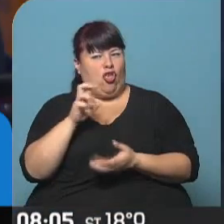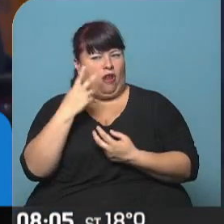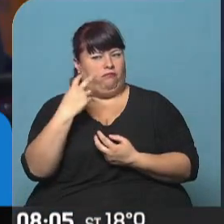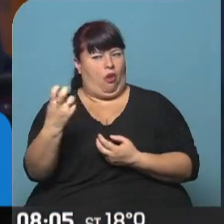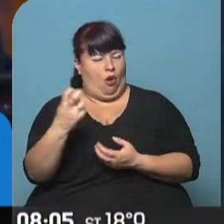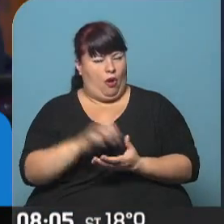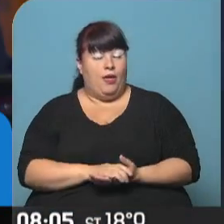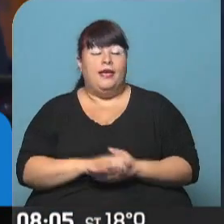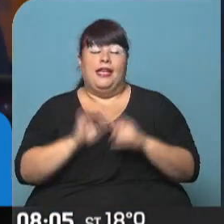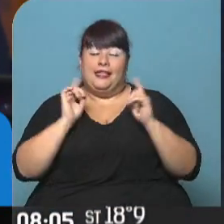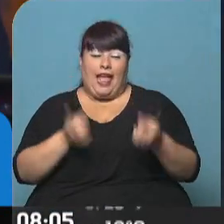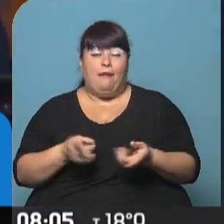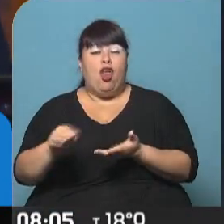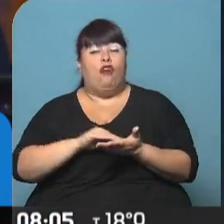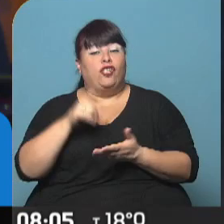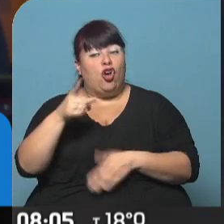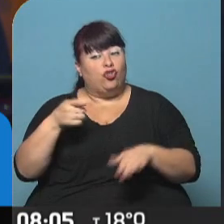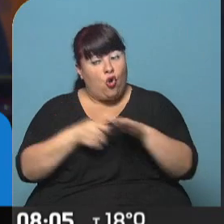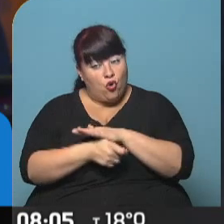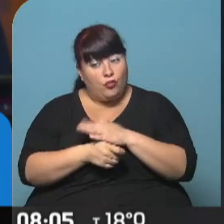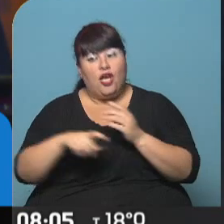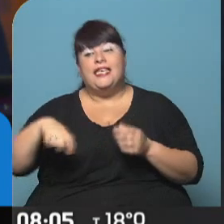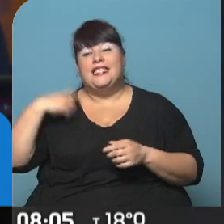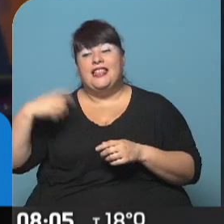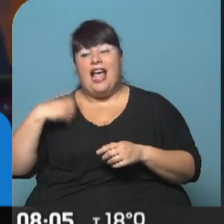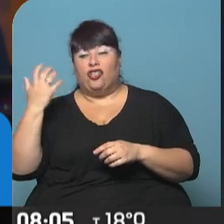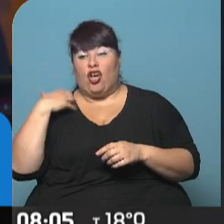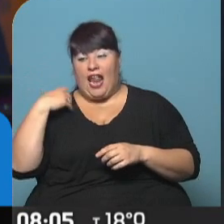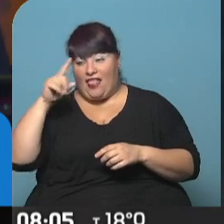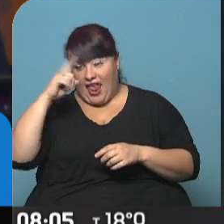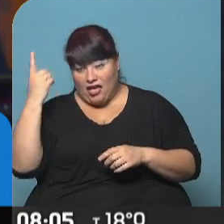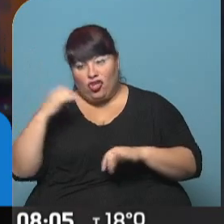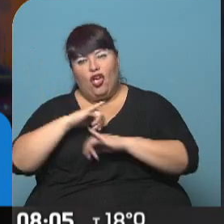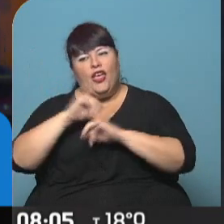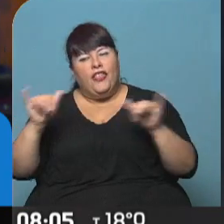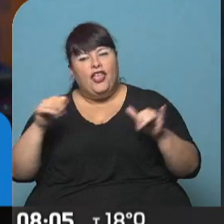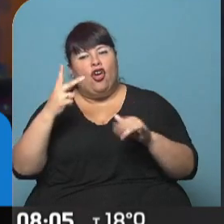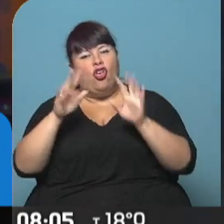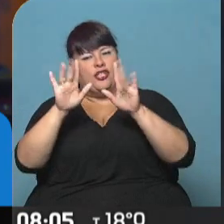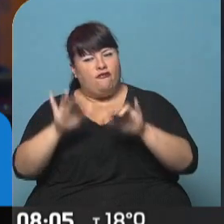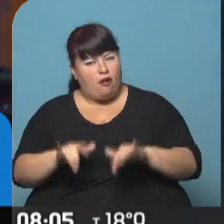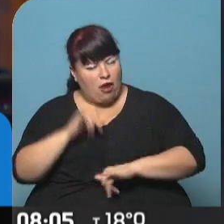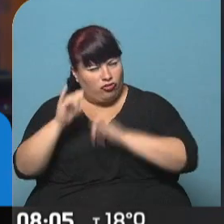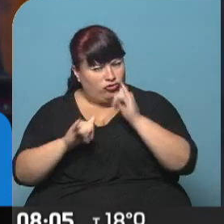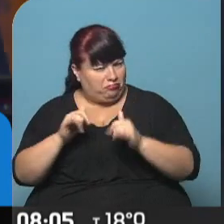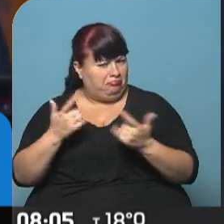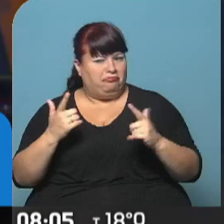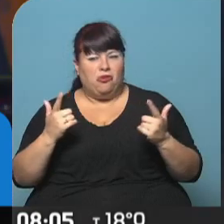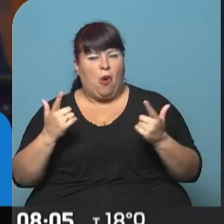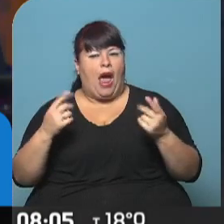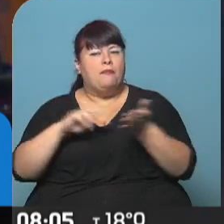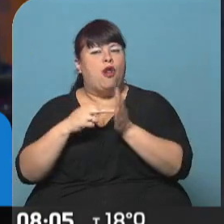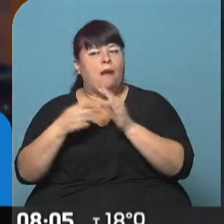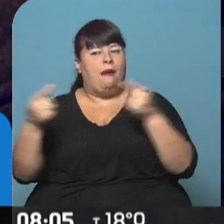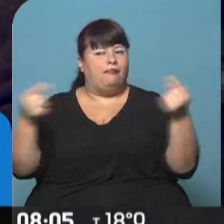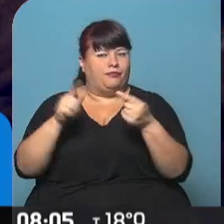dólares. No obstante, la Oficina Anticorrupción y la Sindicatura General de la Nación aseguraron a través de dos informes que no existe conflicto